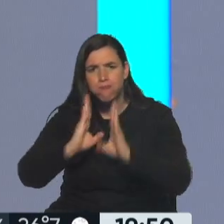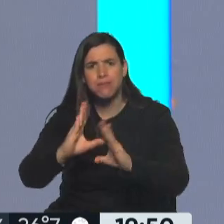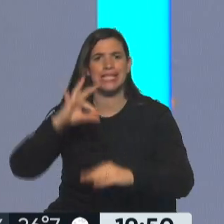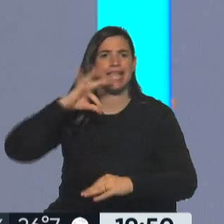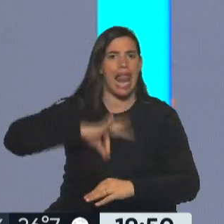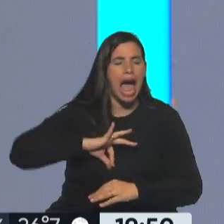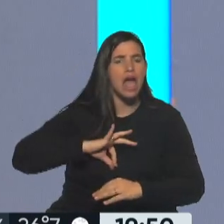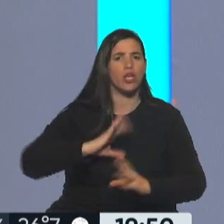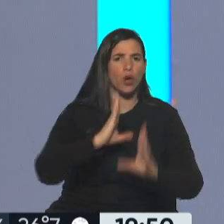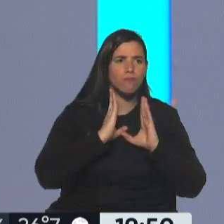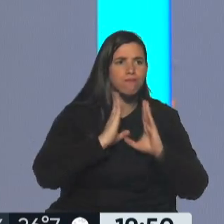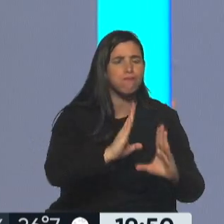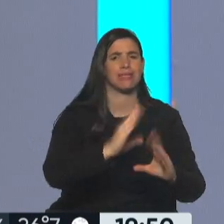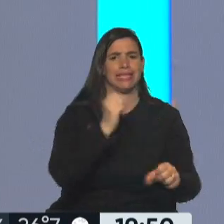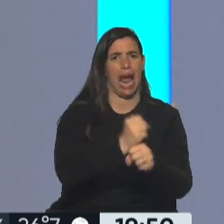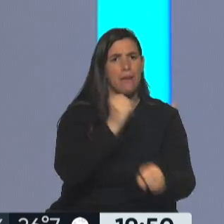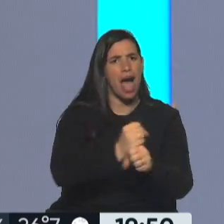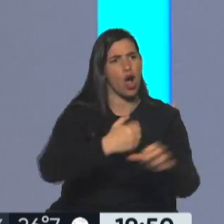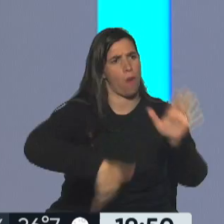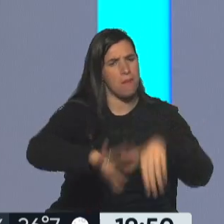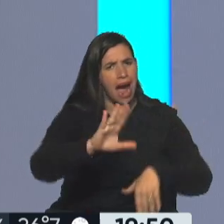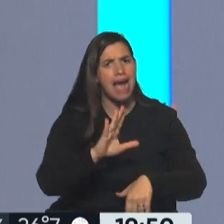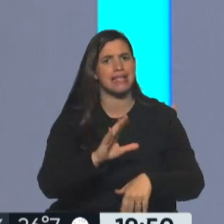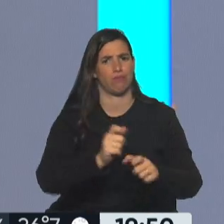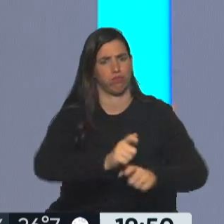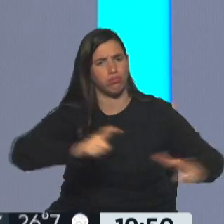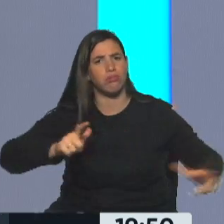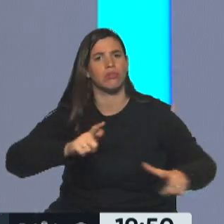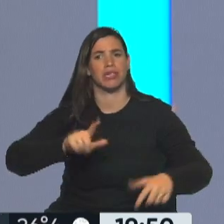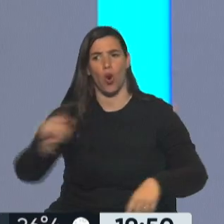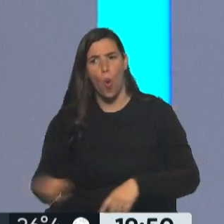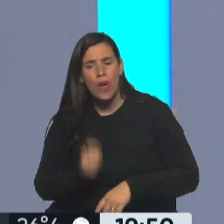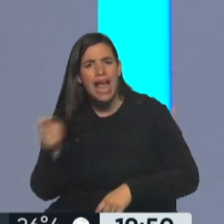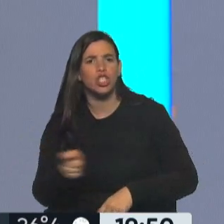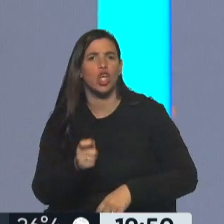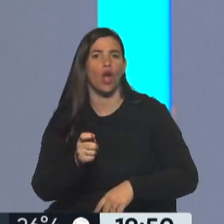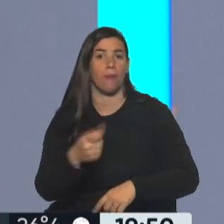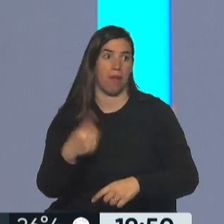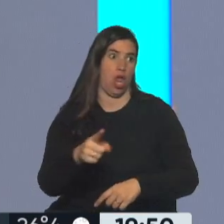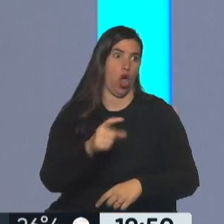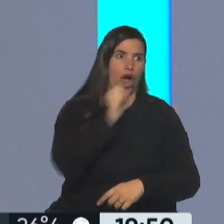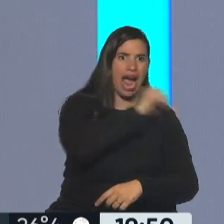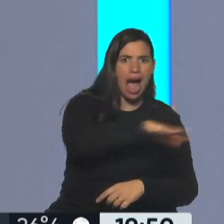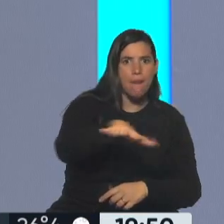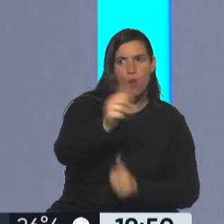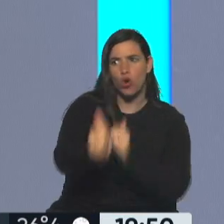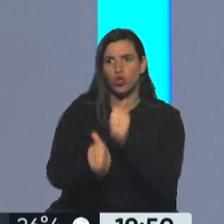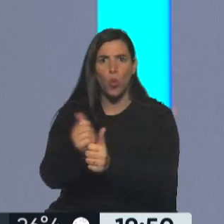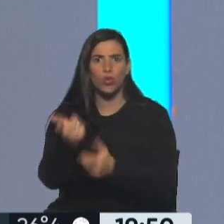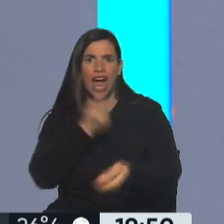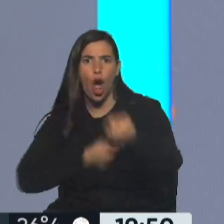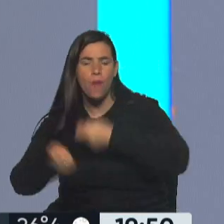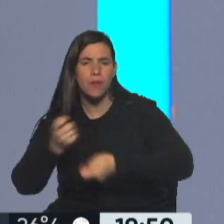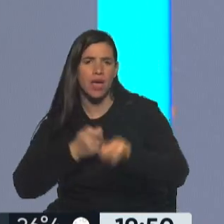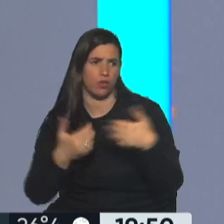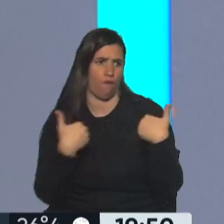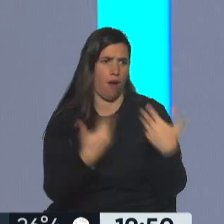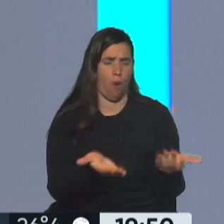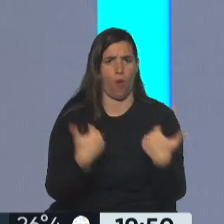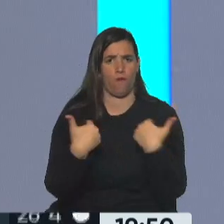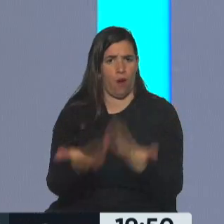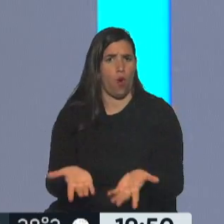Lustó dice, yo trabajo para el Juntos por el Cambio, nosotros siempre trabajamos por la Argentina, no por el espacio político. Si